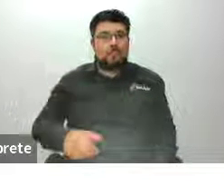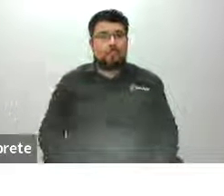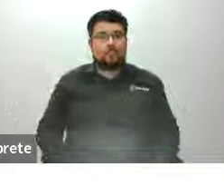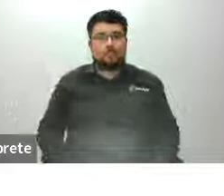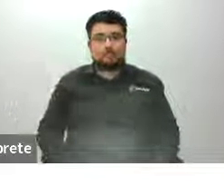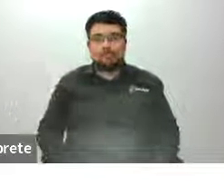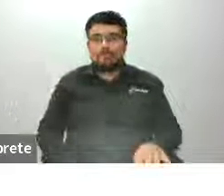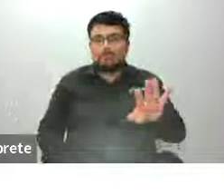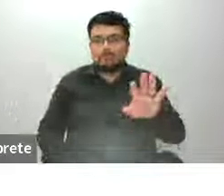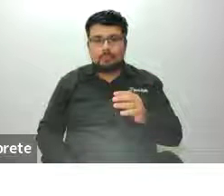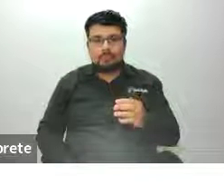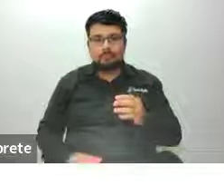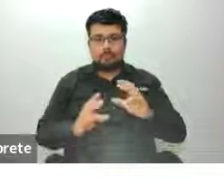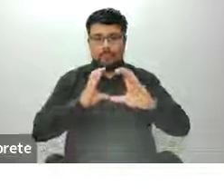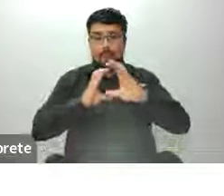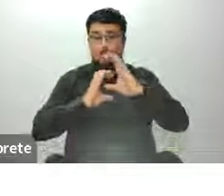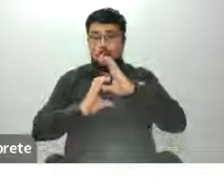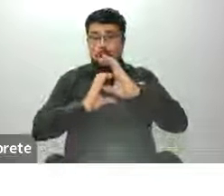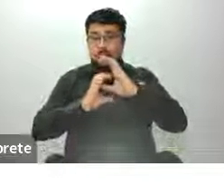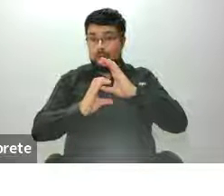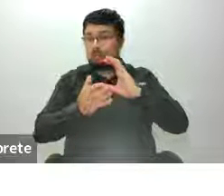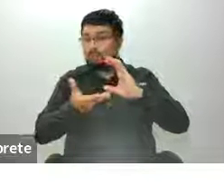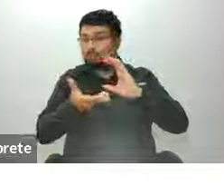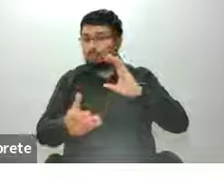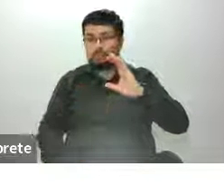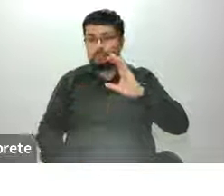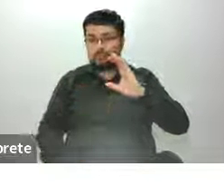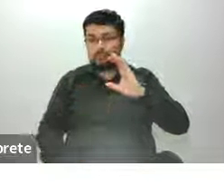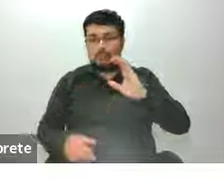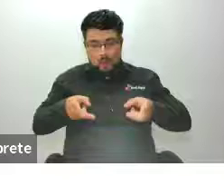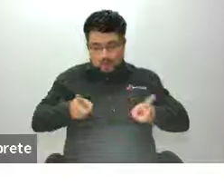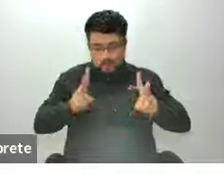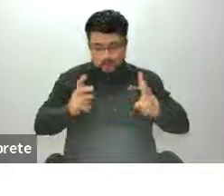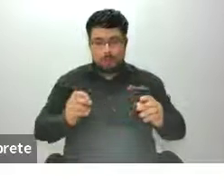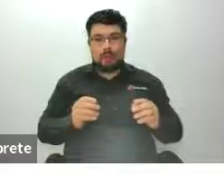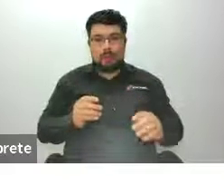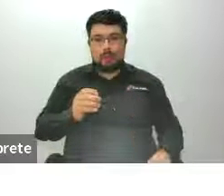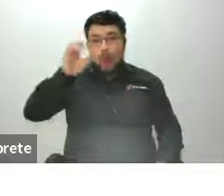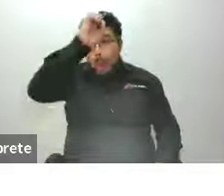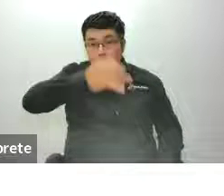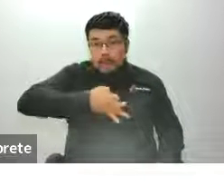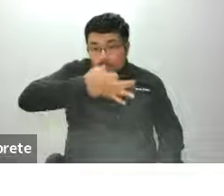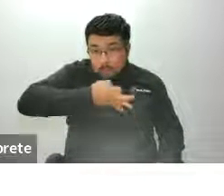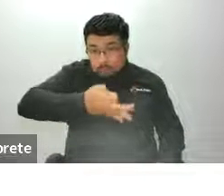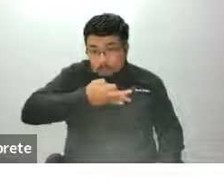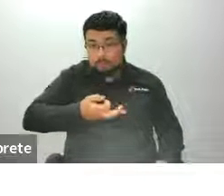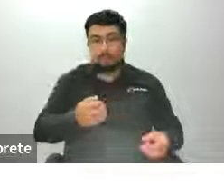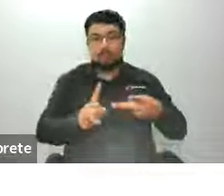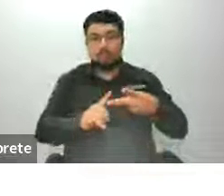La comunicación, por lo tanto, nos permite expresar opiniones, decir lo que